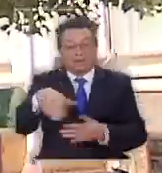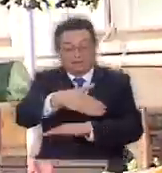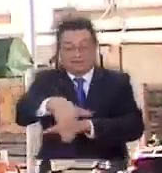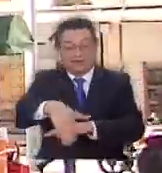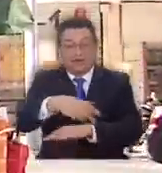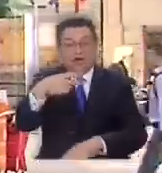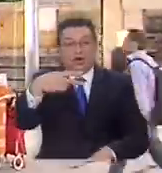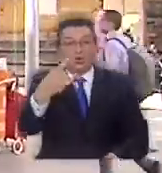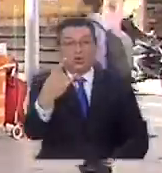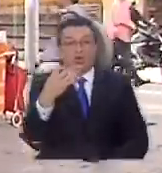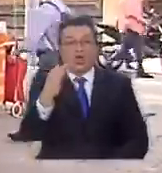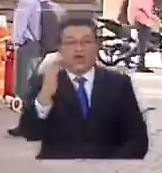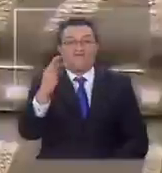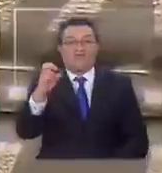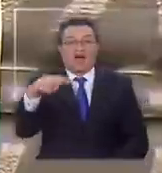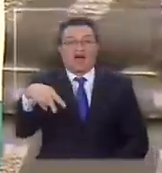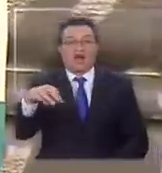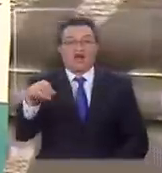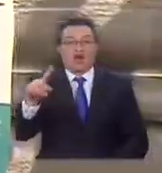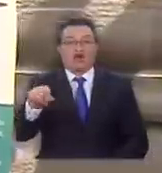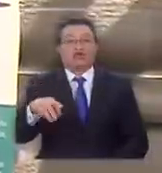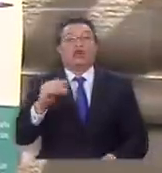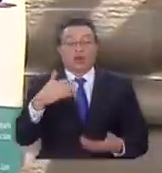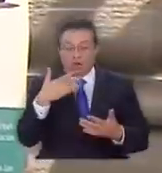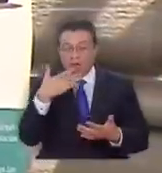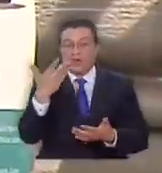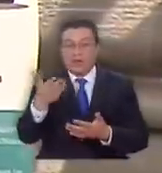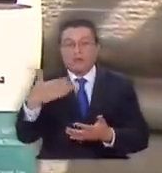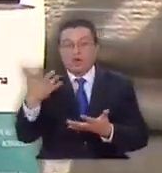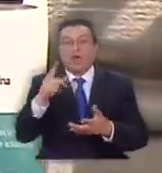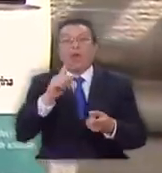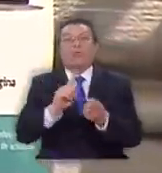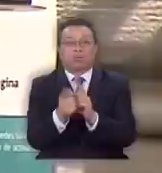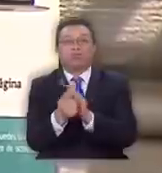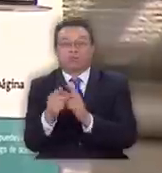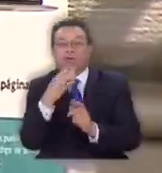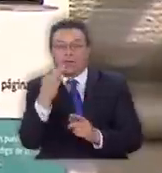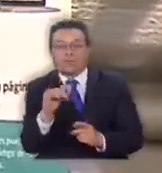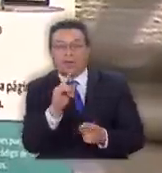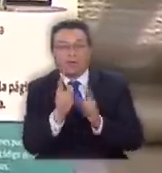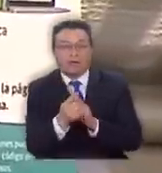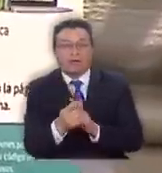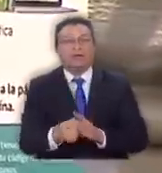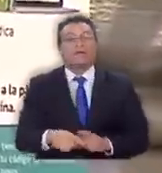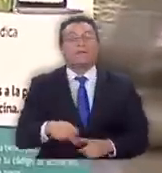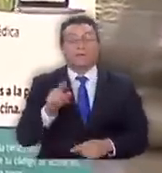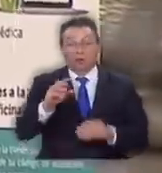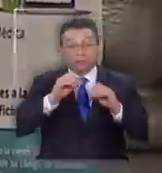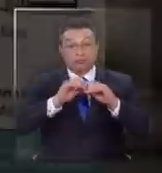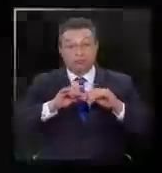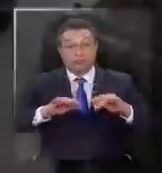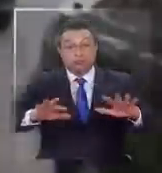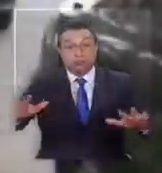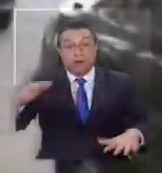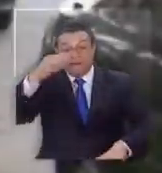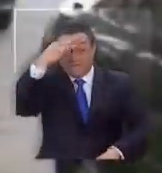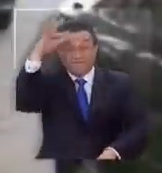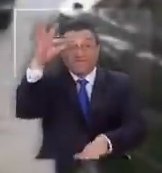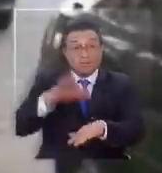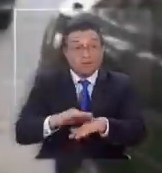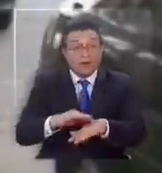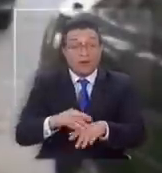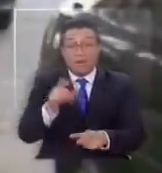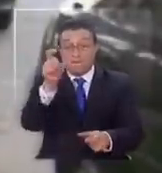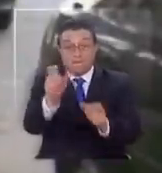que la habrían llevado a tomar decisiones, más tarde habrían sido modificadas. Cuando se trata de un brote epidémico